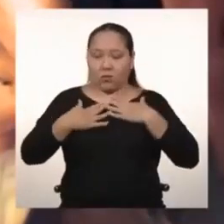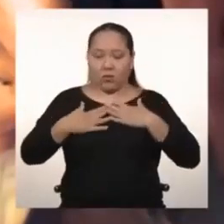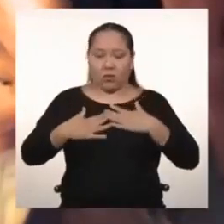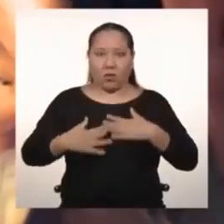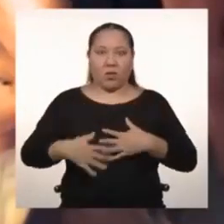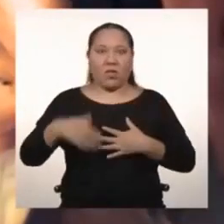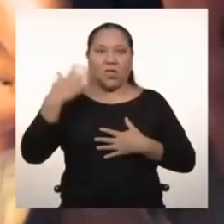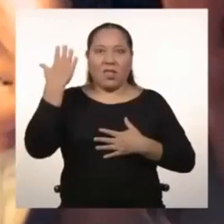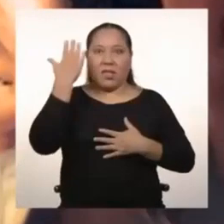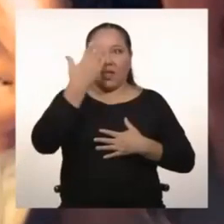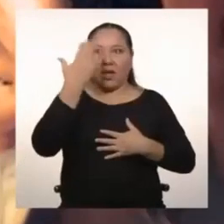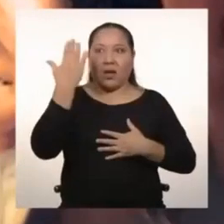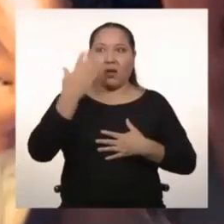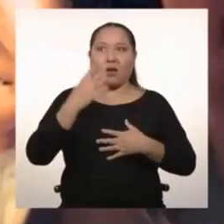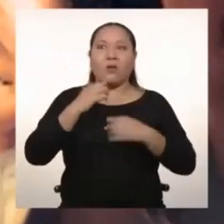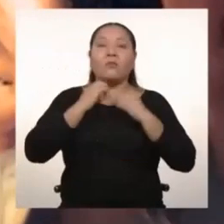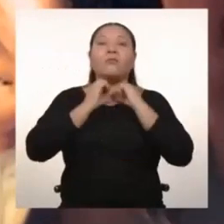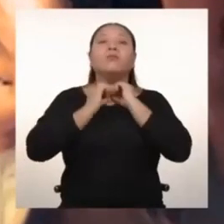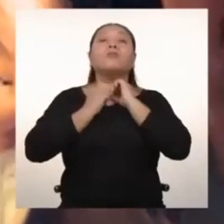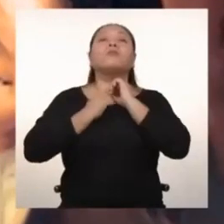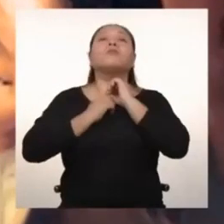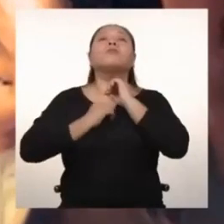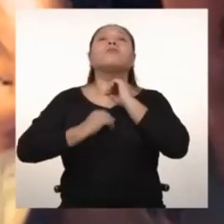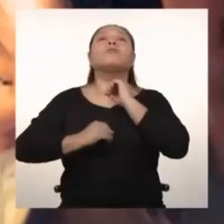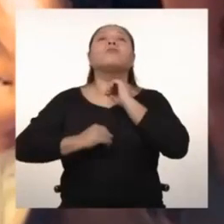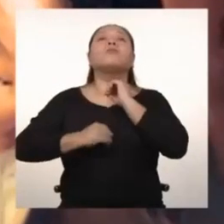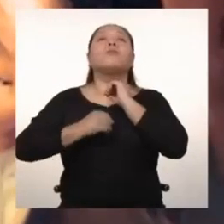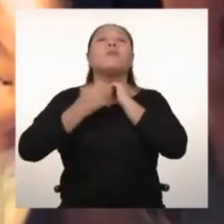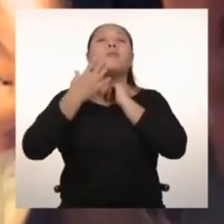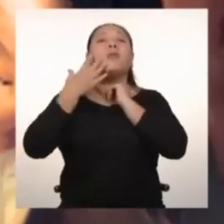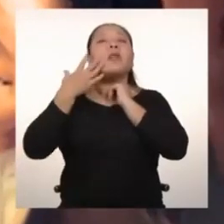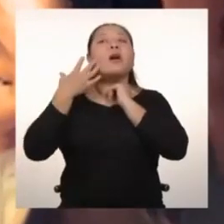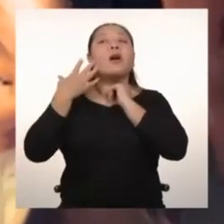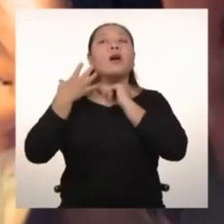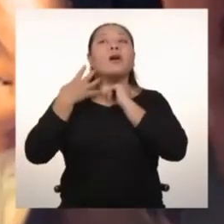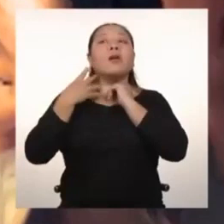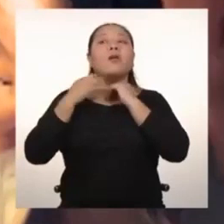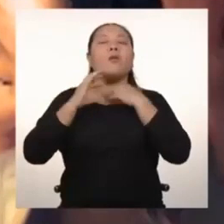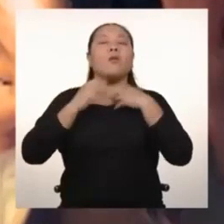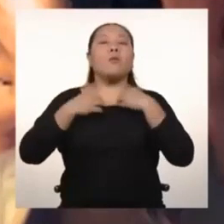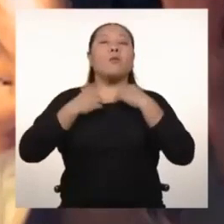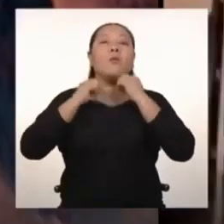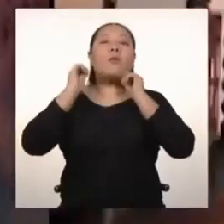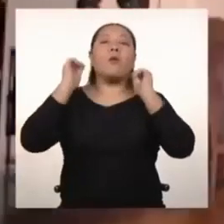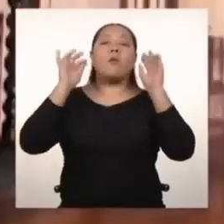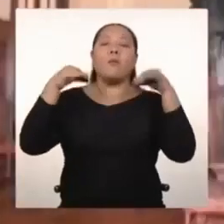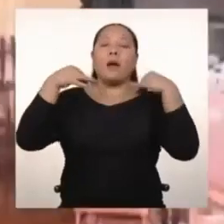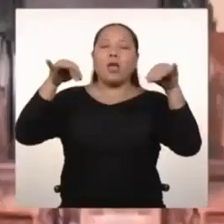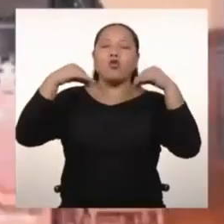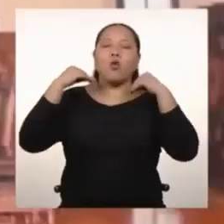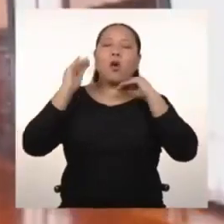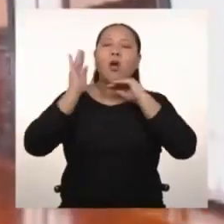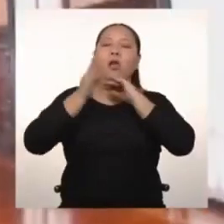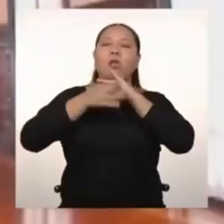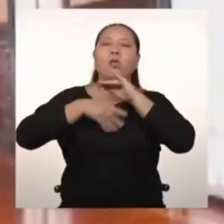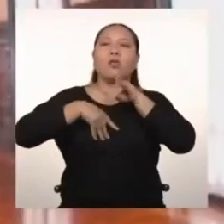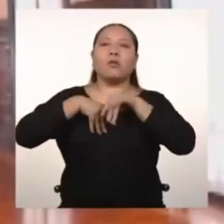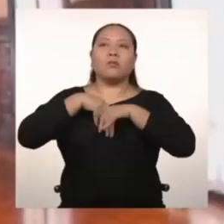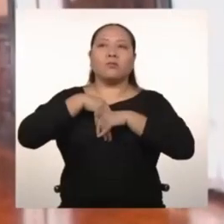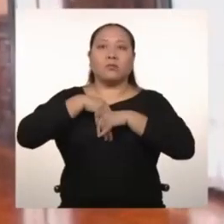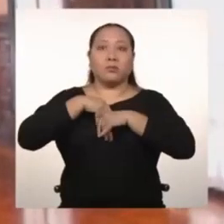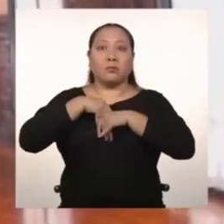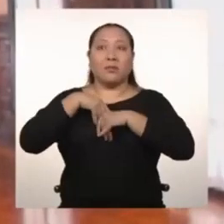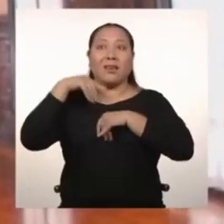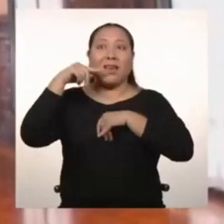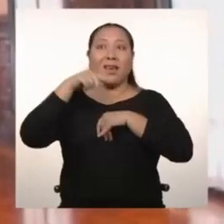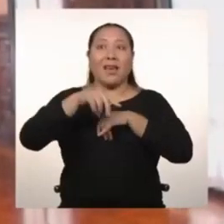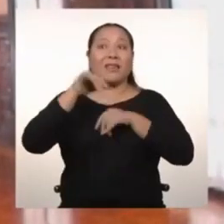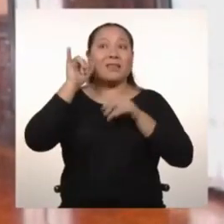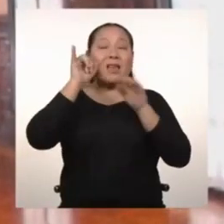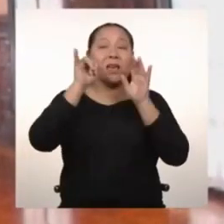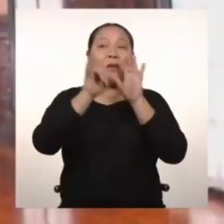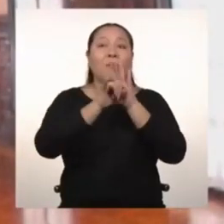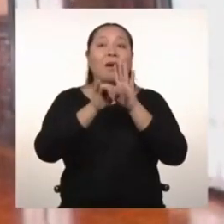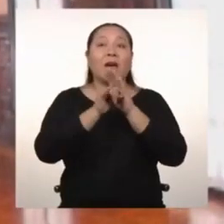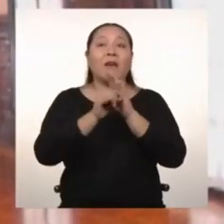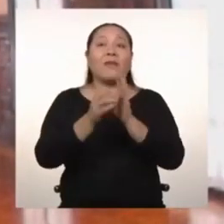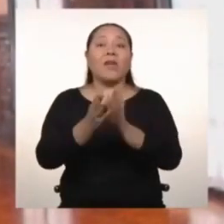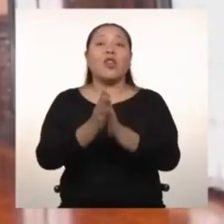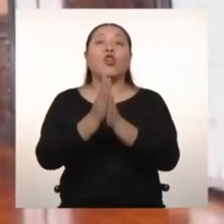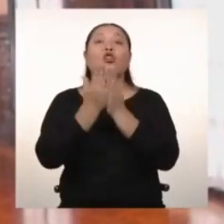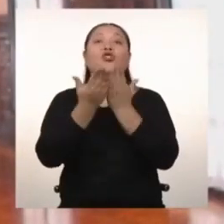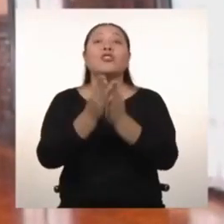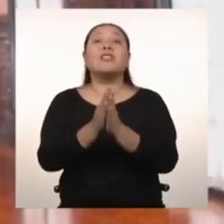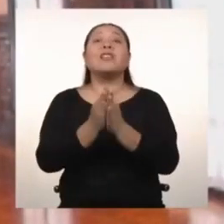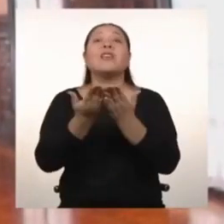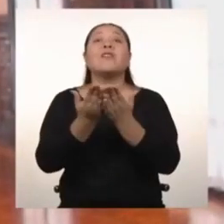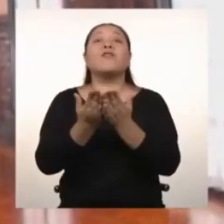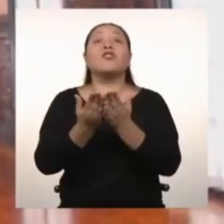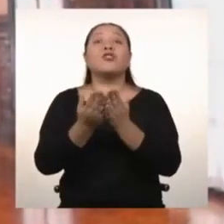también negro, una corbata, ¿no?, un pañuelo blanco aquí. Esa imagen viene de los libros